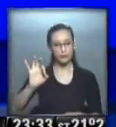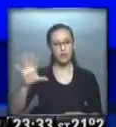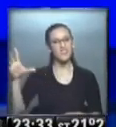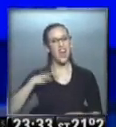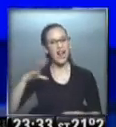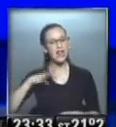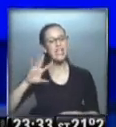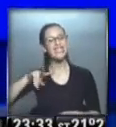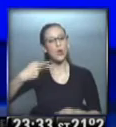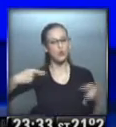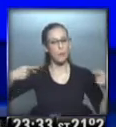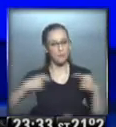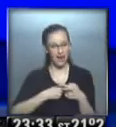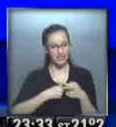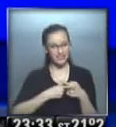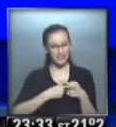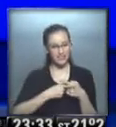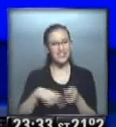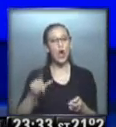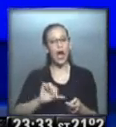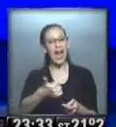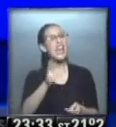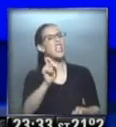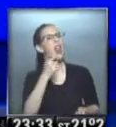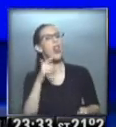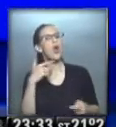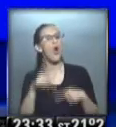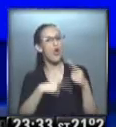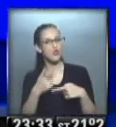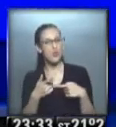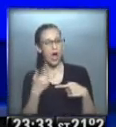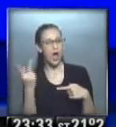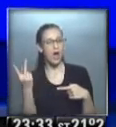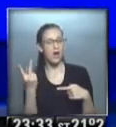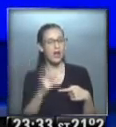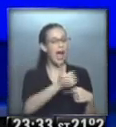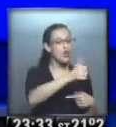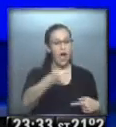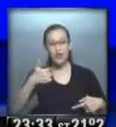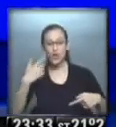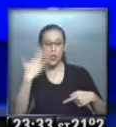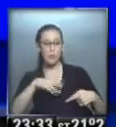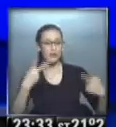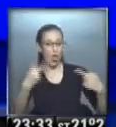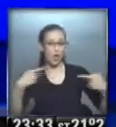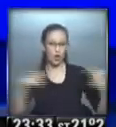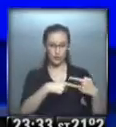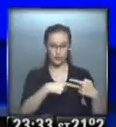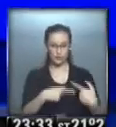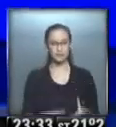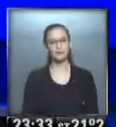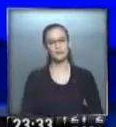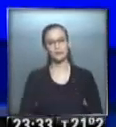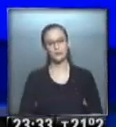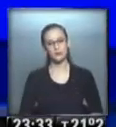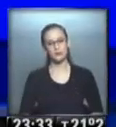fuera el segundo partido de este torneo de maestros, donde se juntan los 8 mejores tenistas del mundo para cerrar el año tenístico.